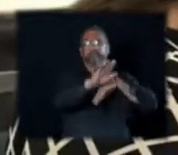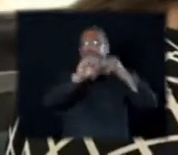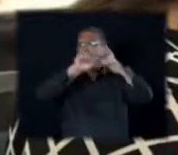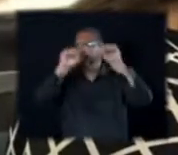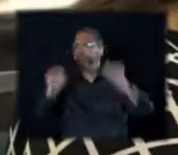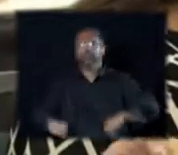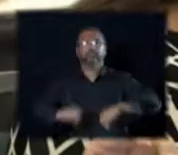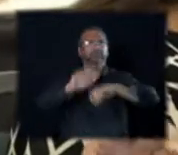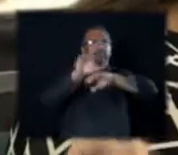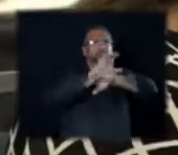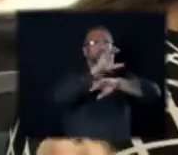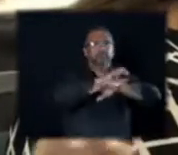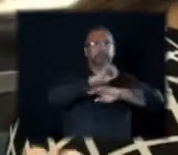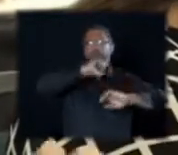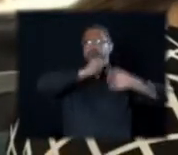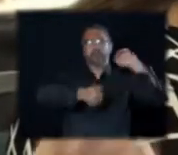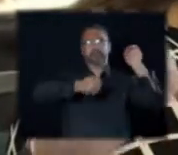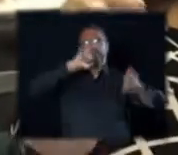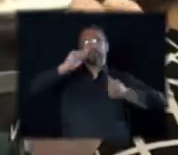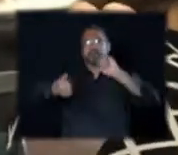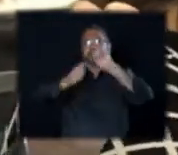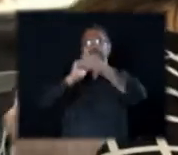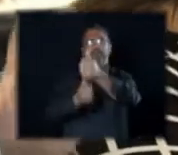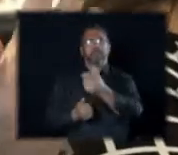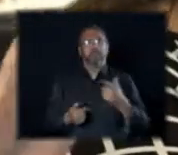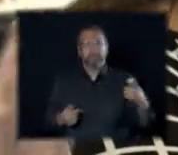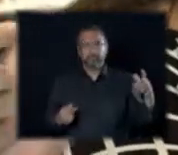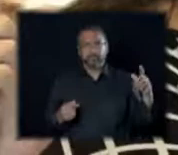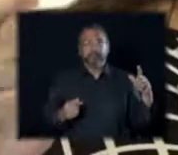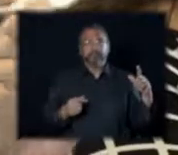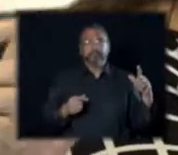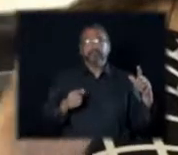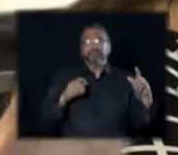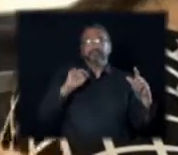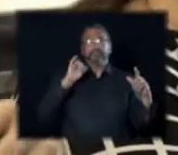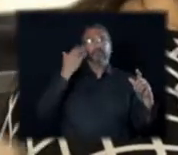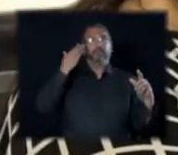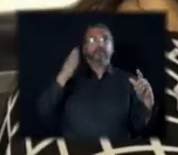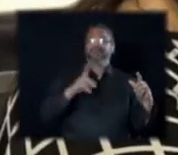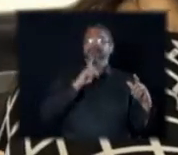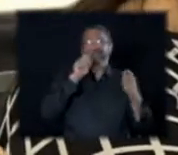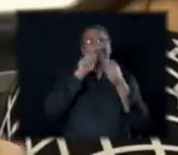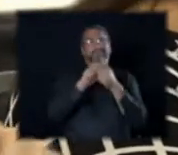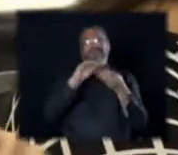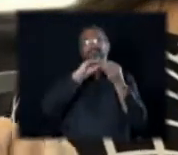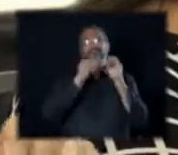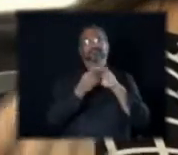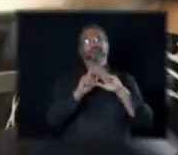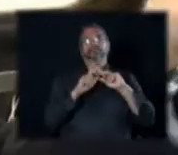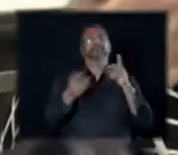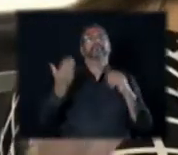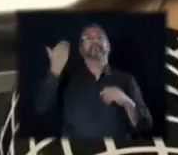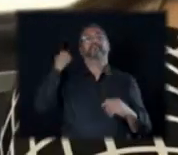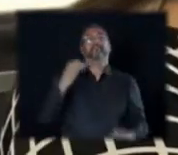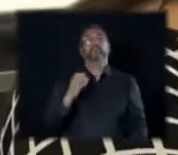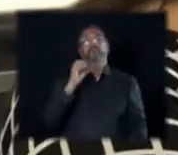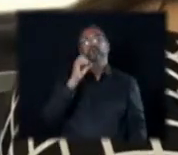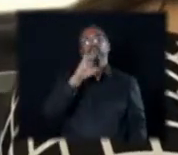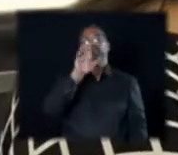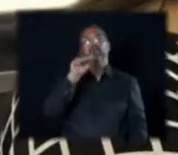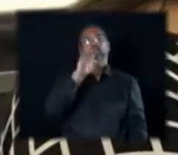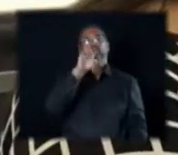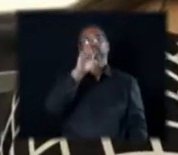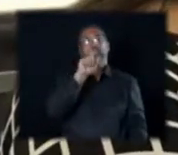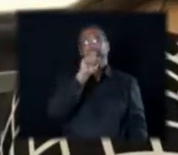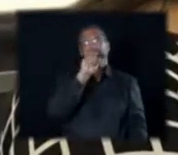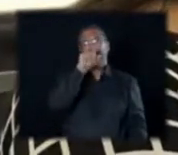propios sistemas de computadora. Y en ese punto fue que comenzamos a tener, y no sé los números exactos, pero empezamos